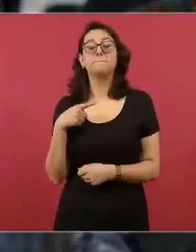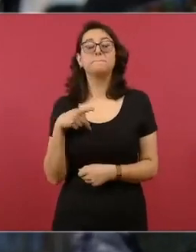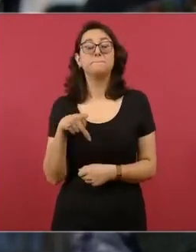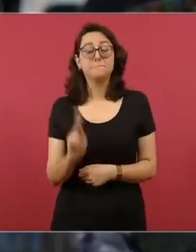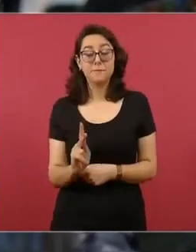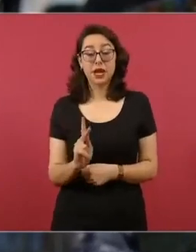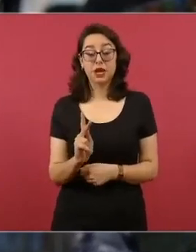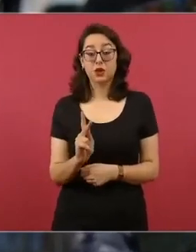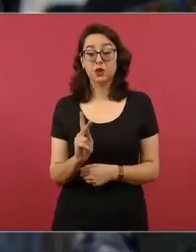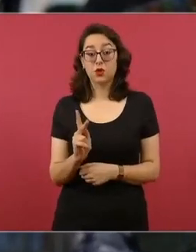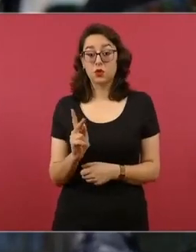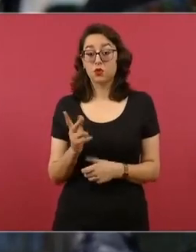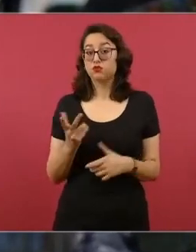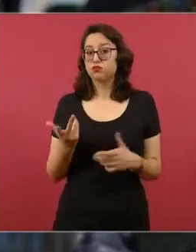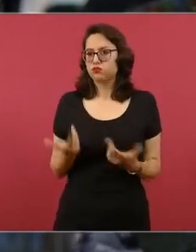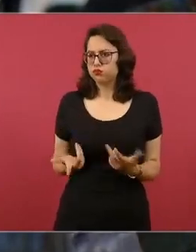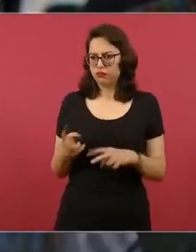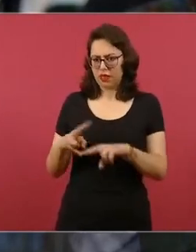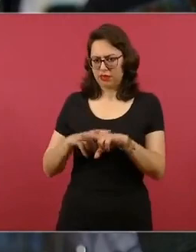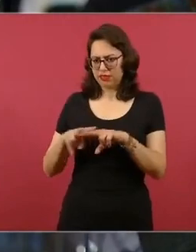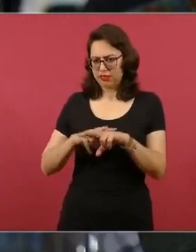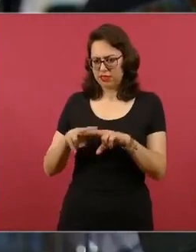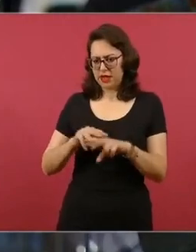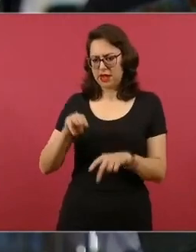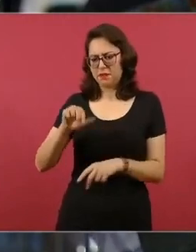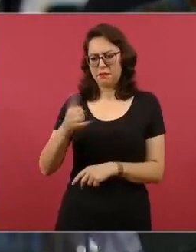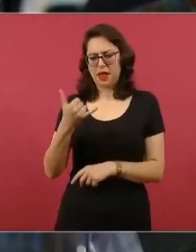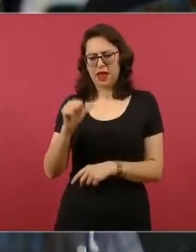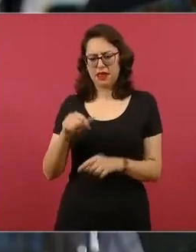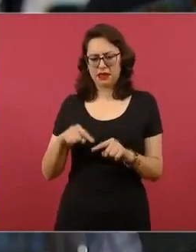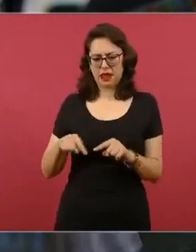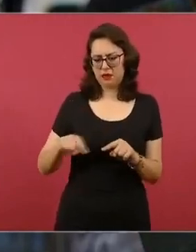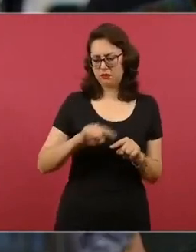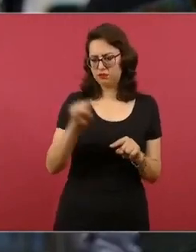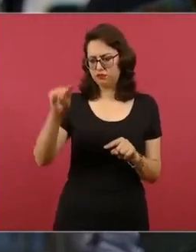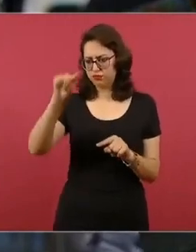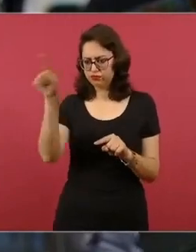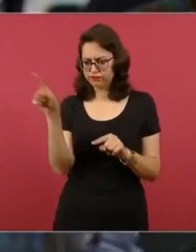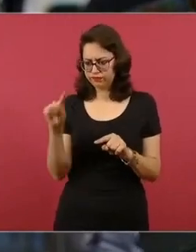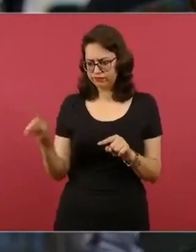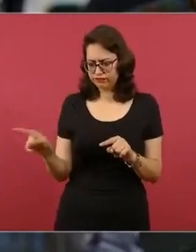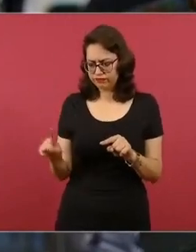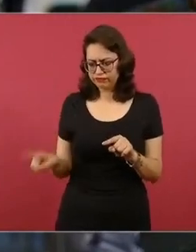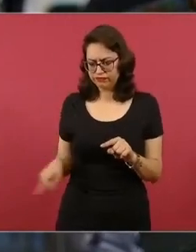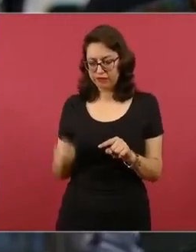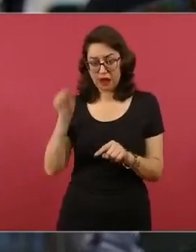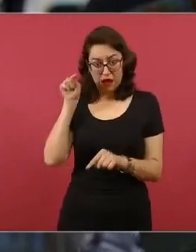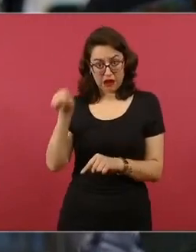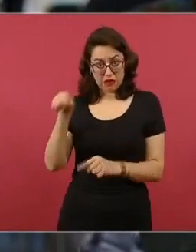Maya donde se ha habido rescate. Pero hay un tema